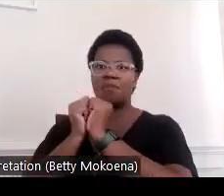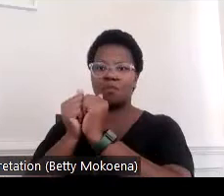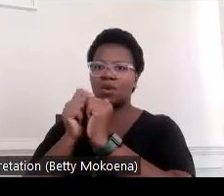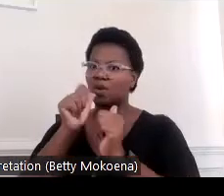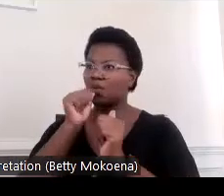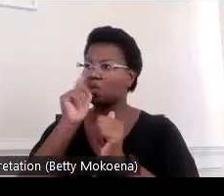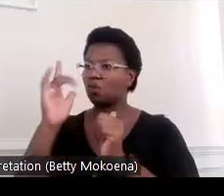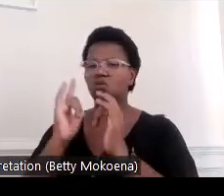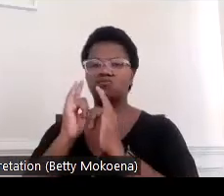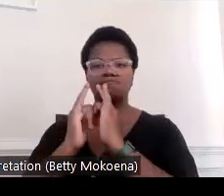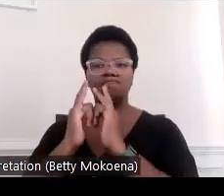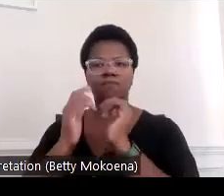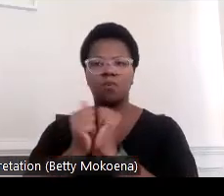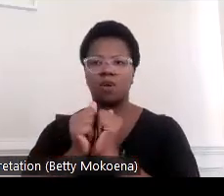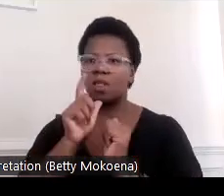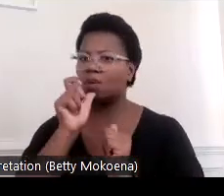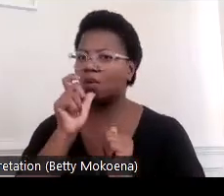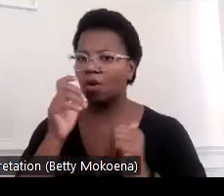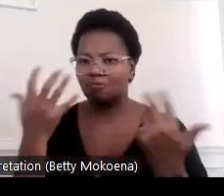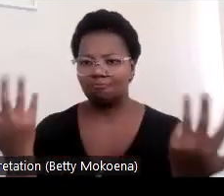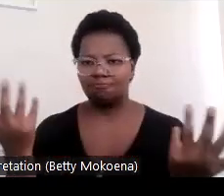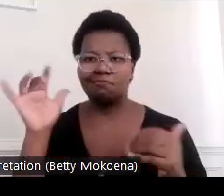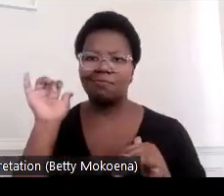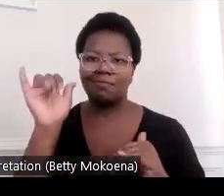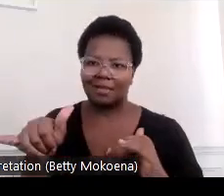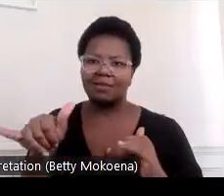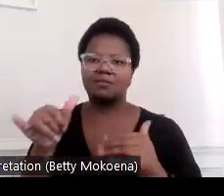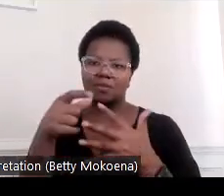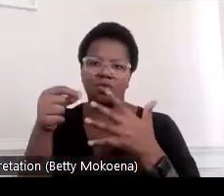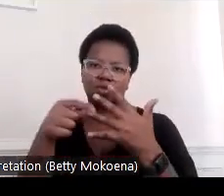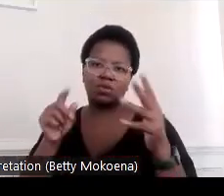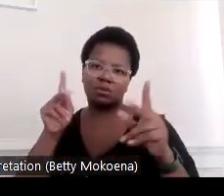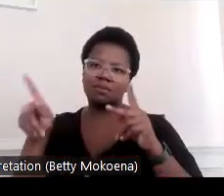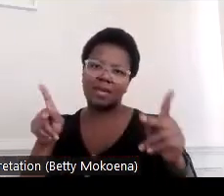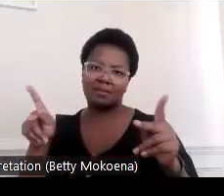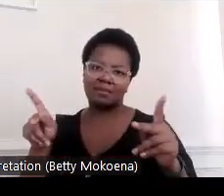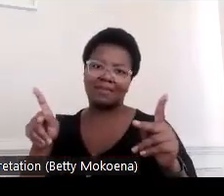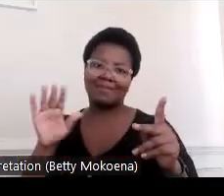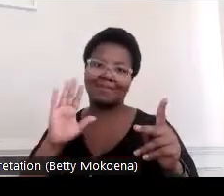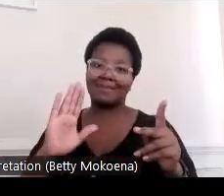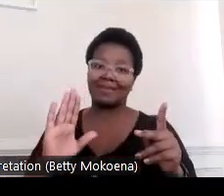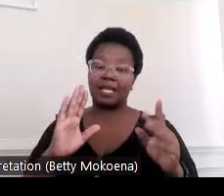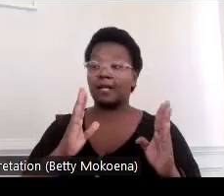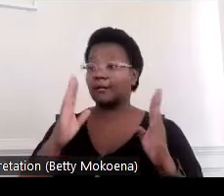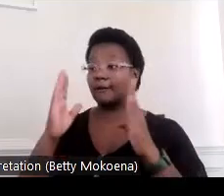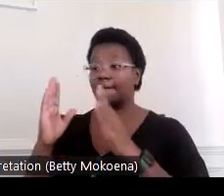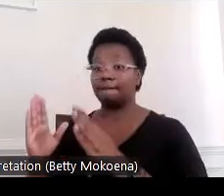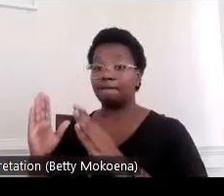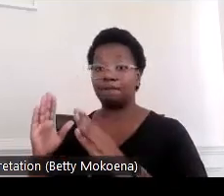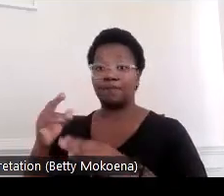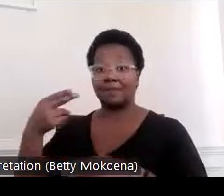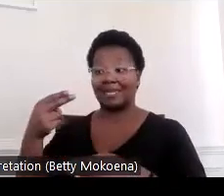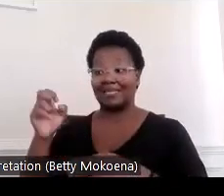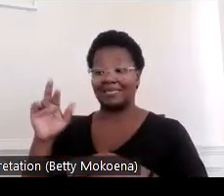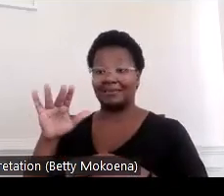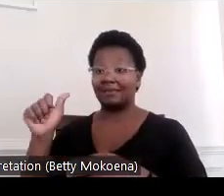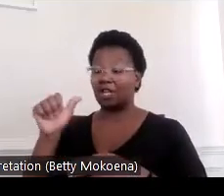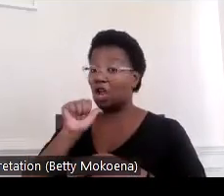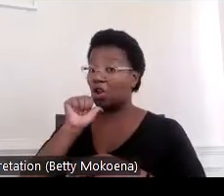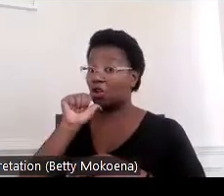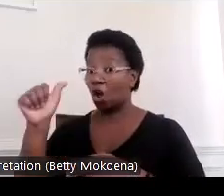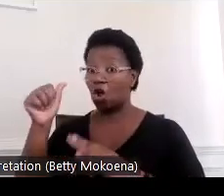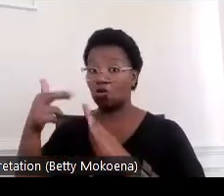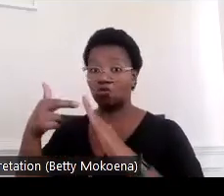pasa su tiempo y con quien tiene una relación romántica esos son elecciones propias lo que no